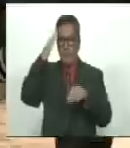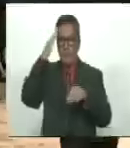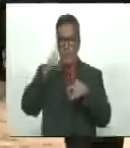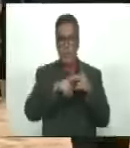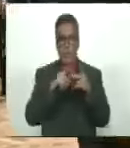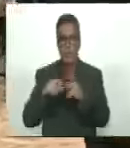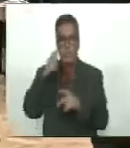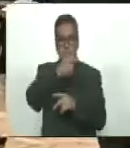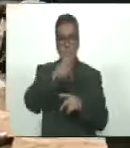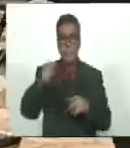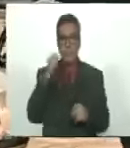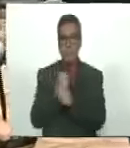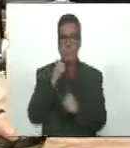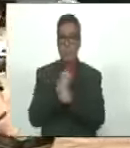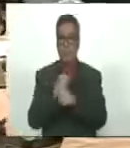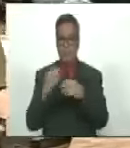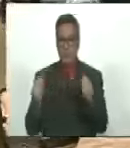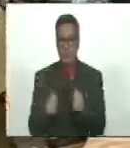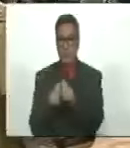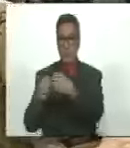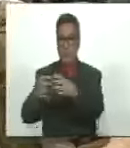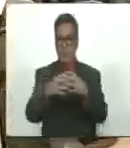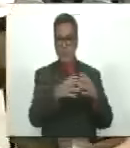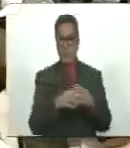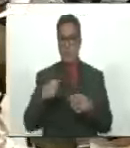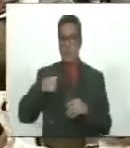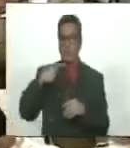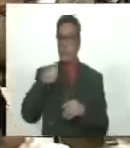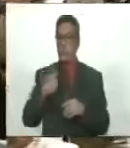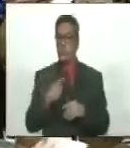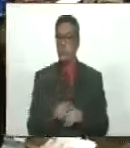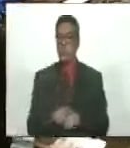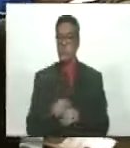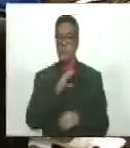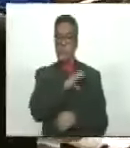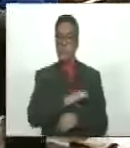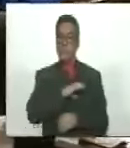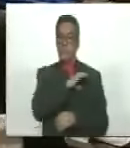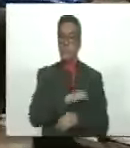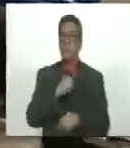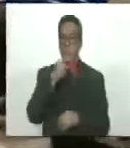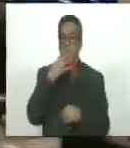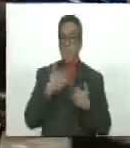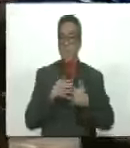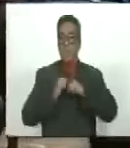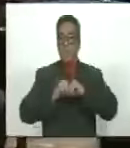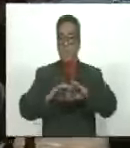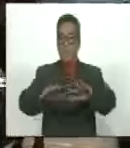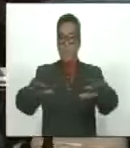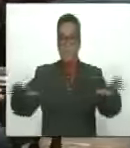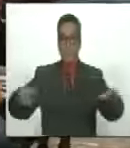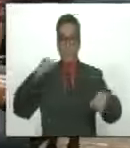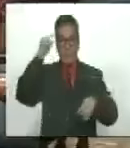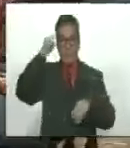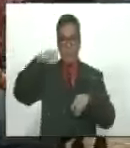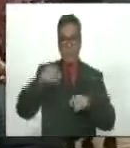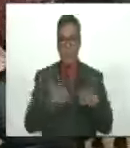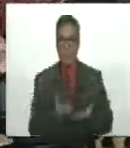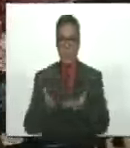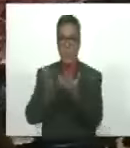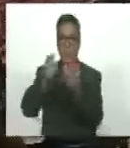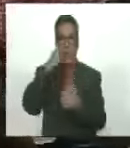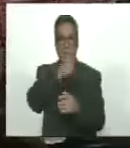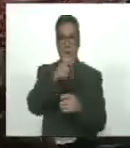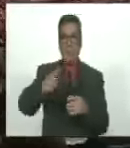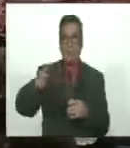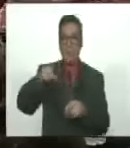pueblo, gente que ha trabajado en comunidades. Es decir, es una comisión bien amplia que hoy vamos a estar al servicio de nuestro